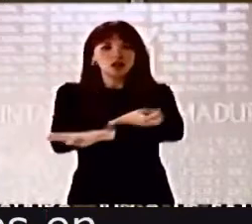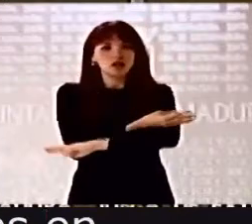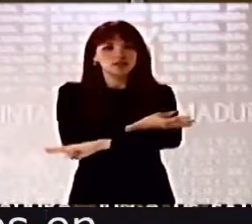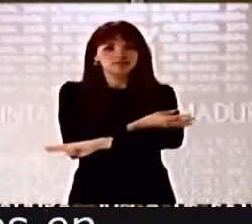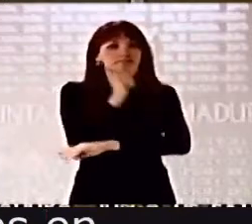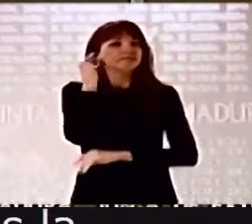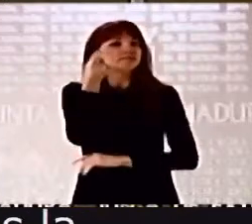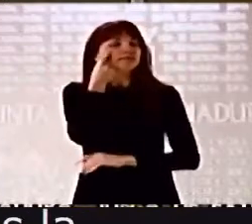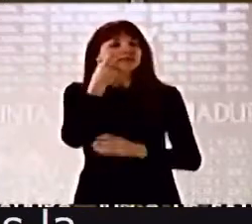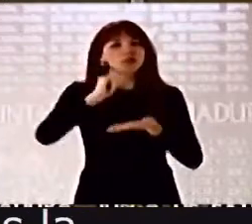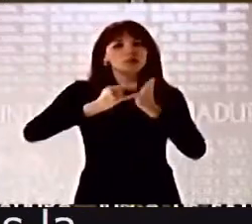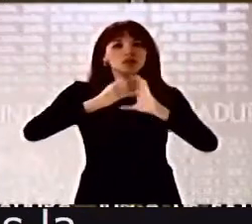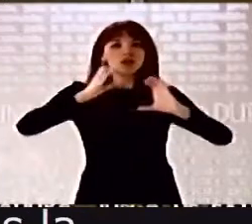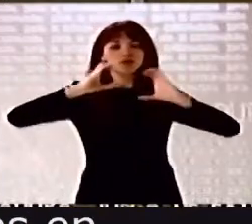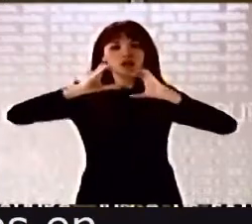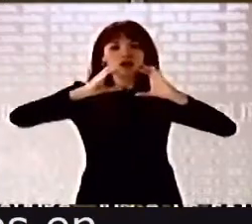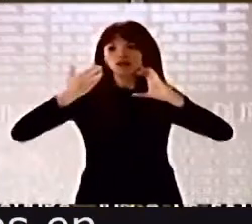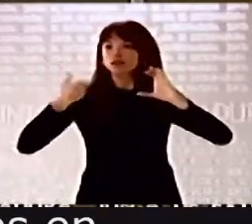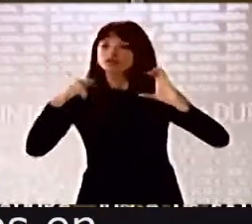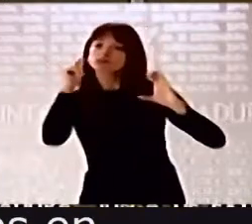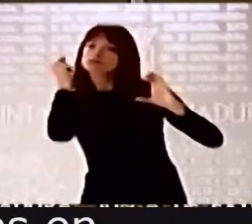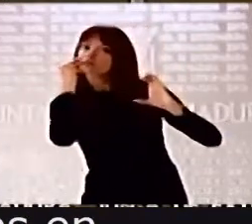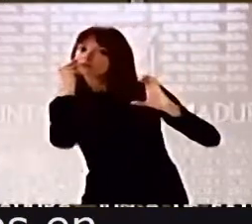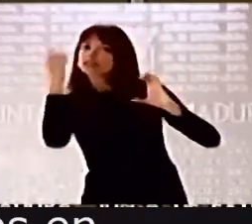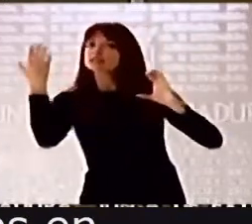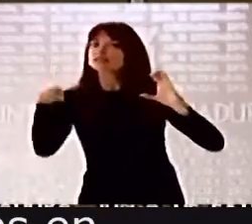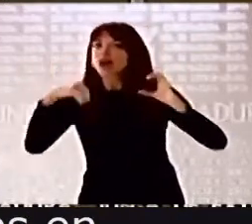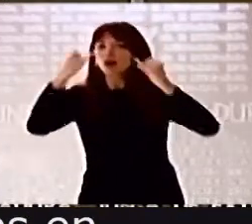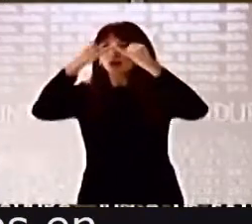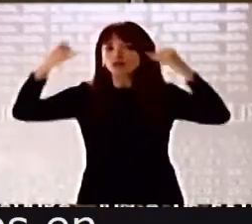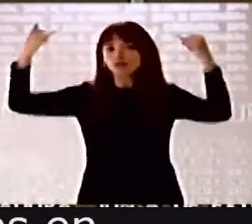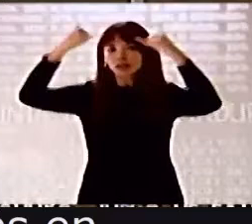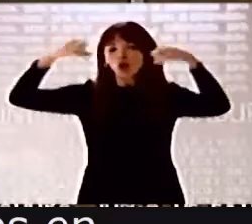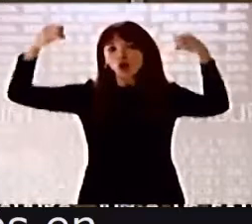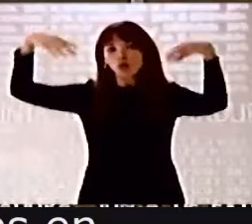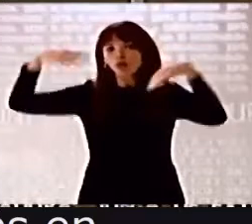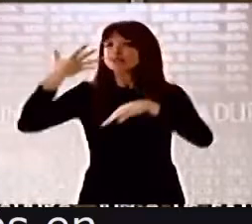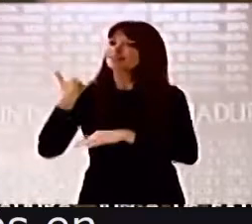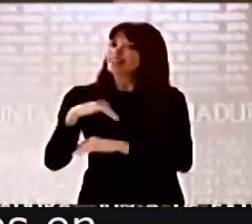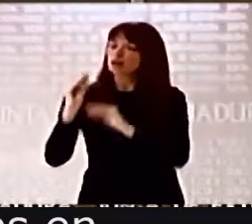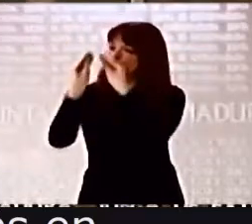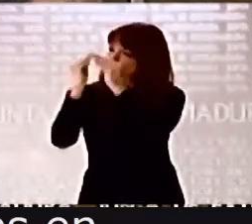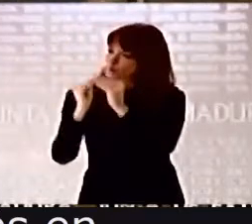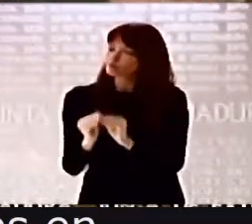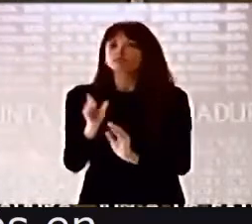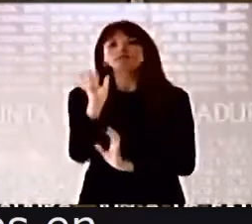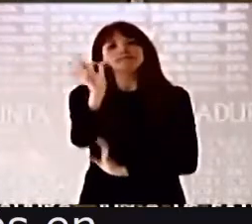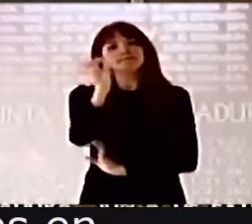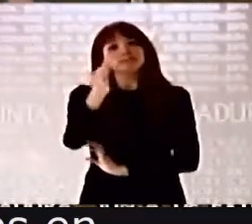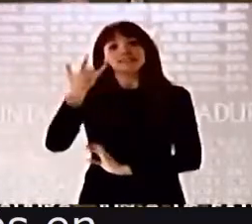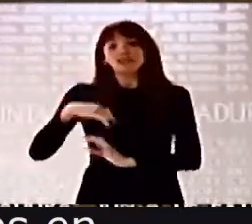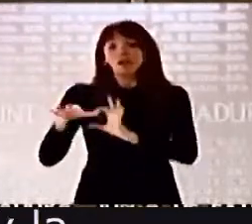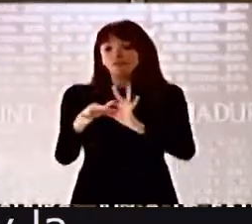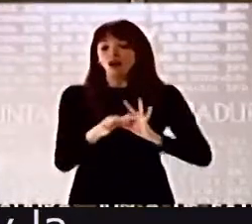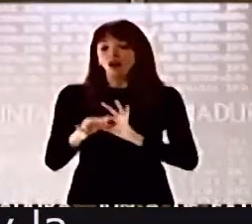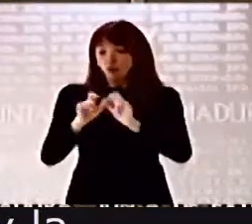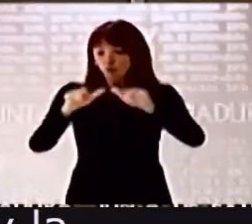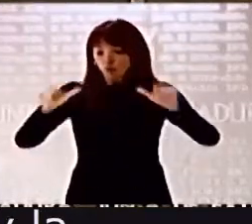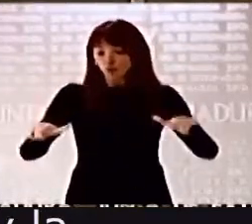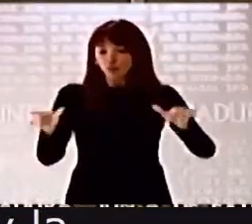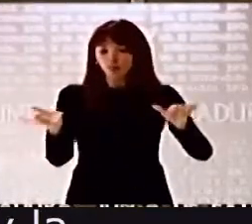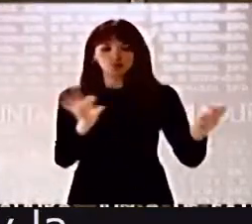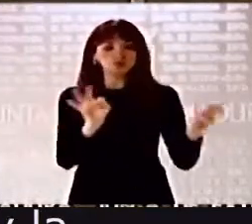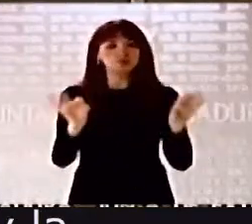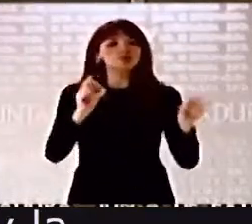días, pues ya está la catenaria, ya está la electrificación montándose, lo cual pone de manifiesto que la plataforma ya está terminada en mucho de